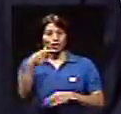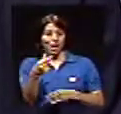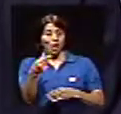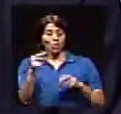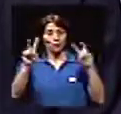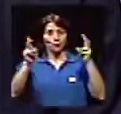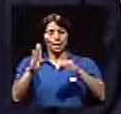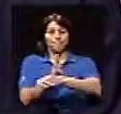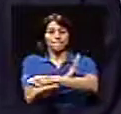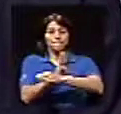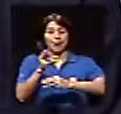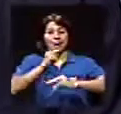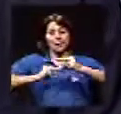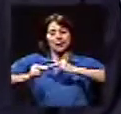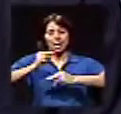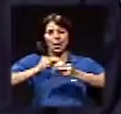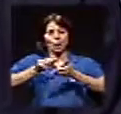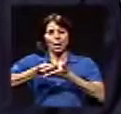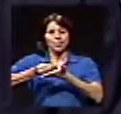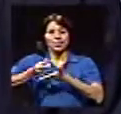banca y mercado de capitales,